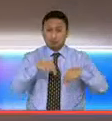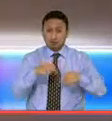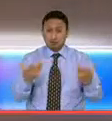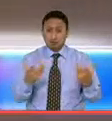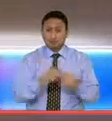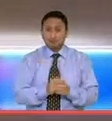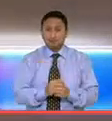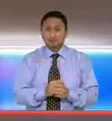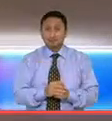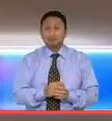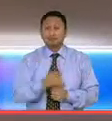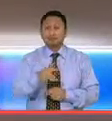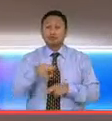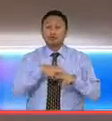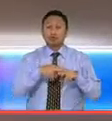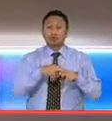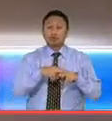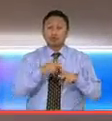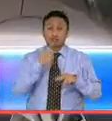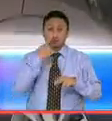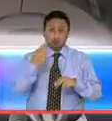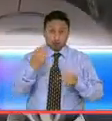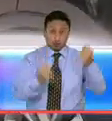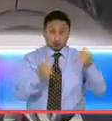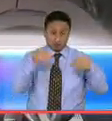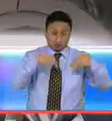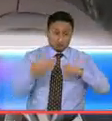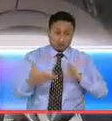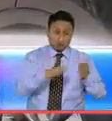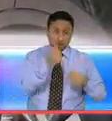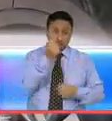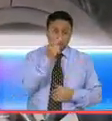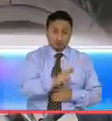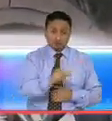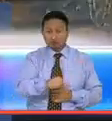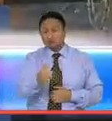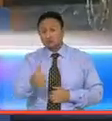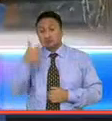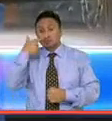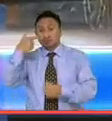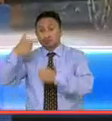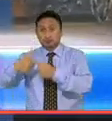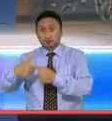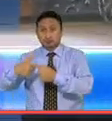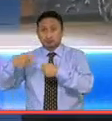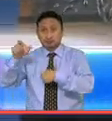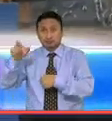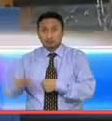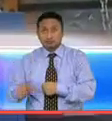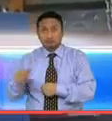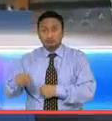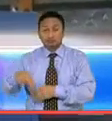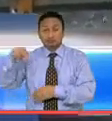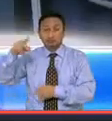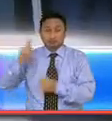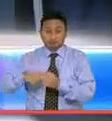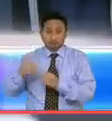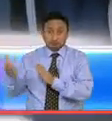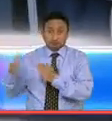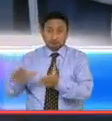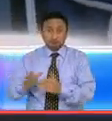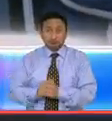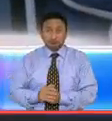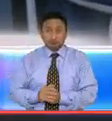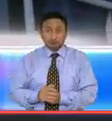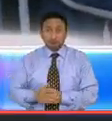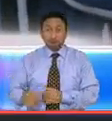al asesinato de un taxista al sur de la capital y el otro, el asalto a una gasolinera con muerte en el norte de la ciudad. Un